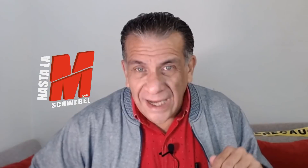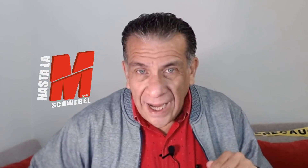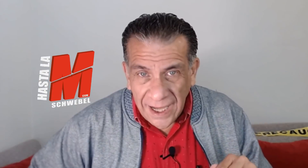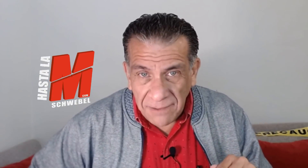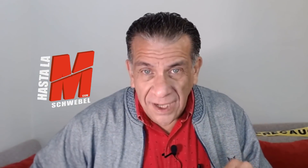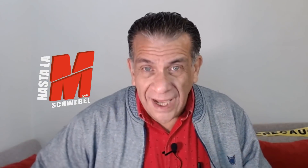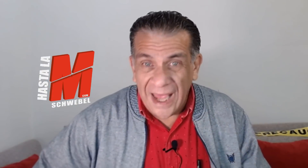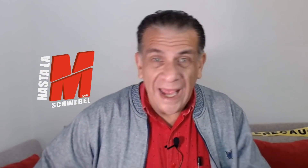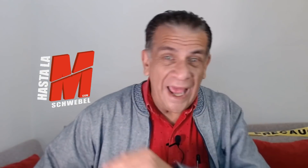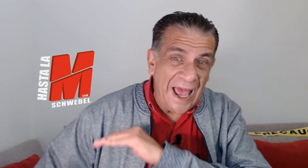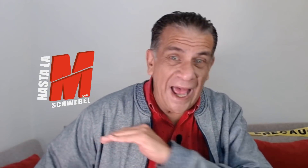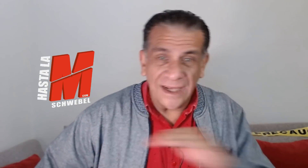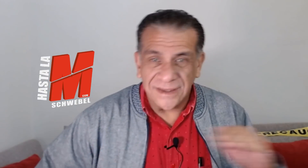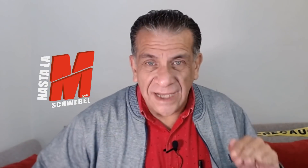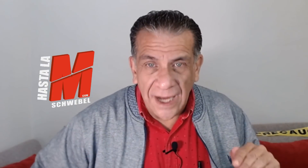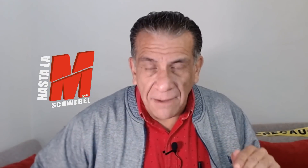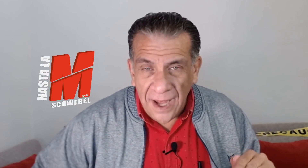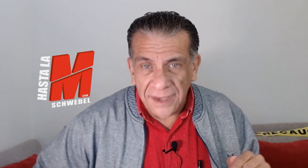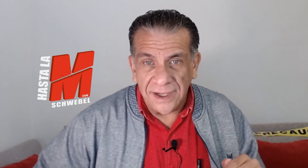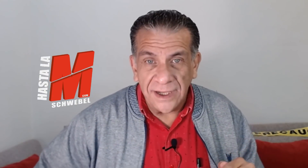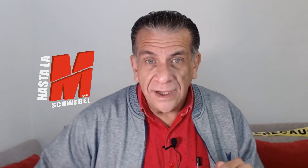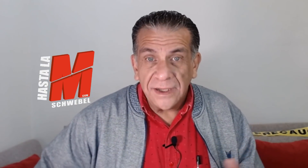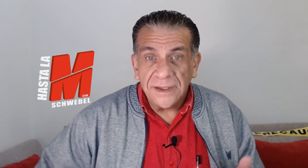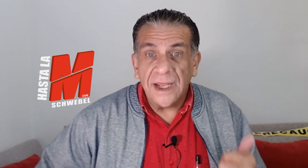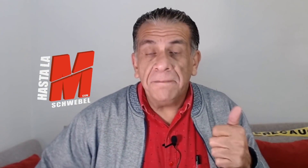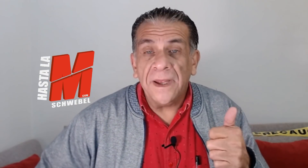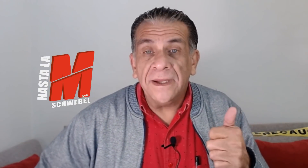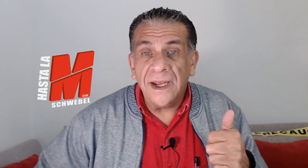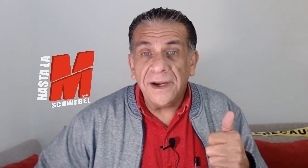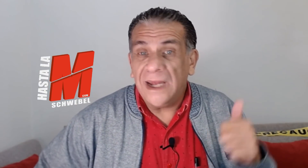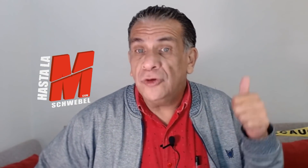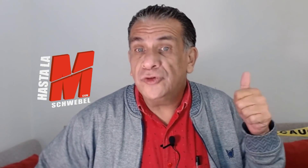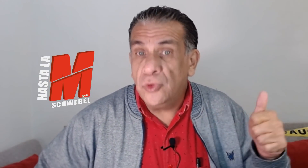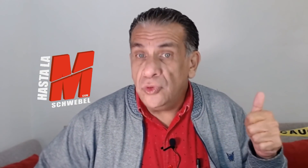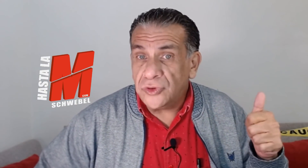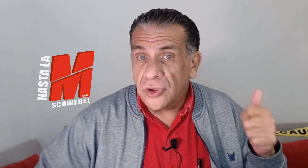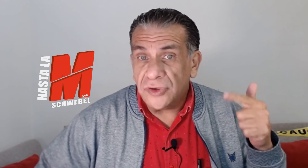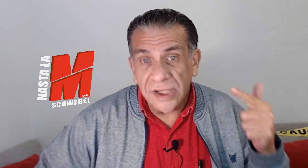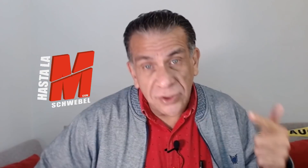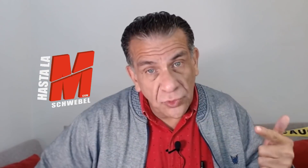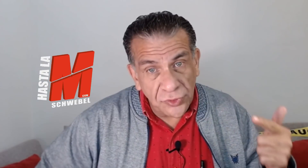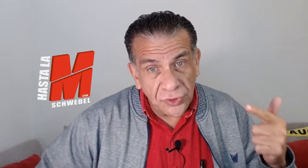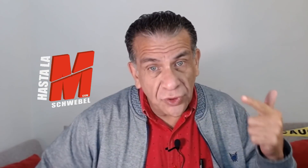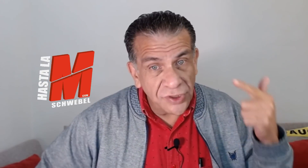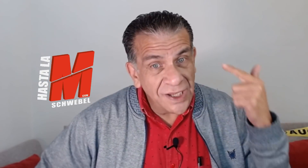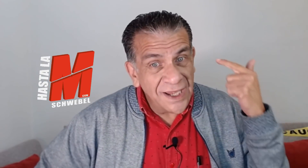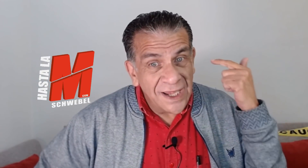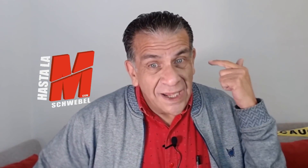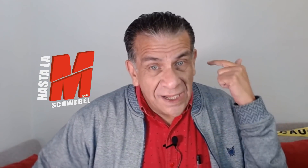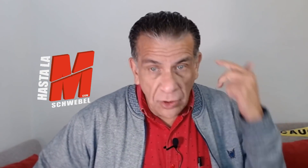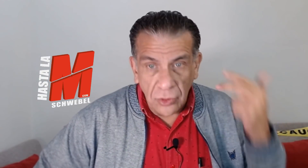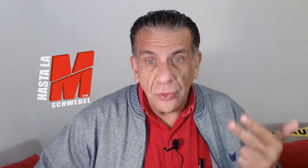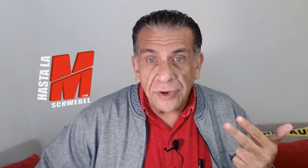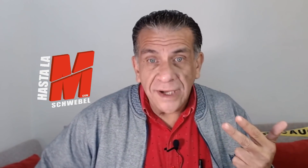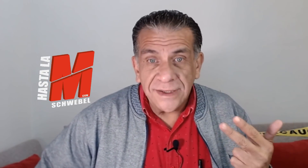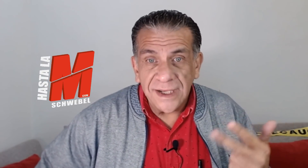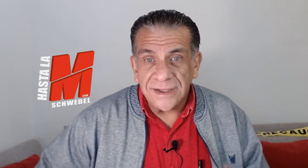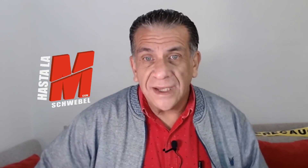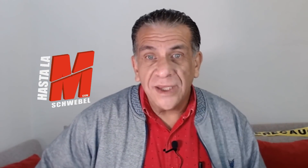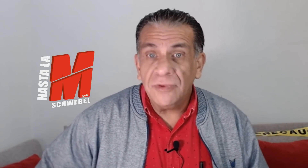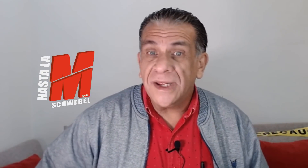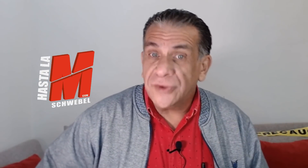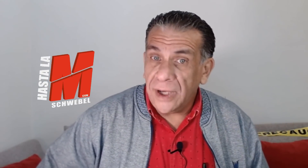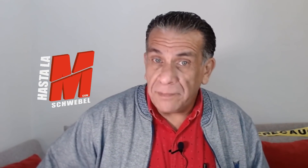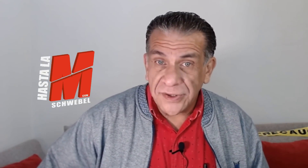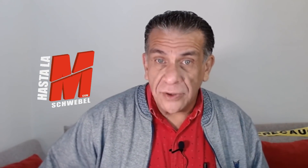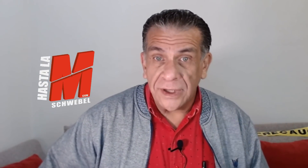la m hasta la madre de depender de los gustos disgustos y ocurrencias